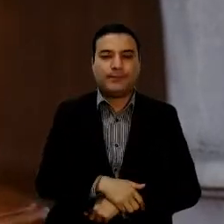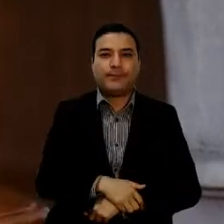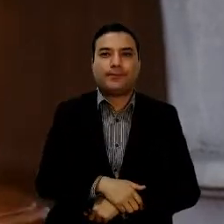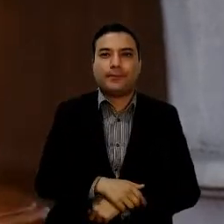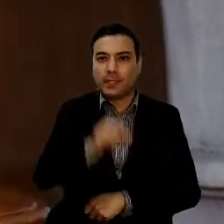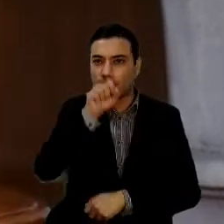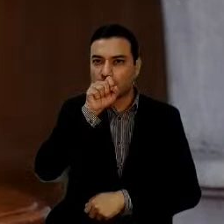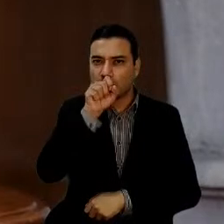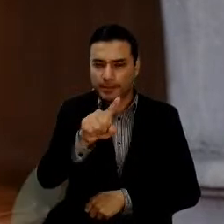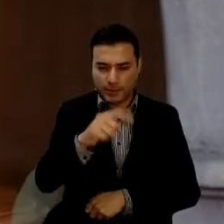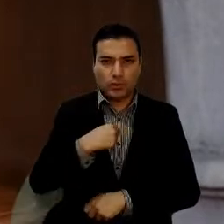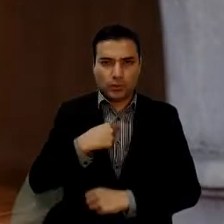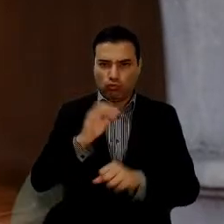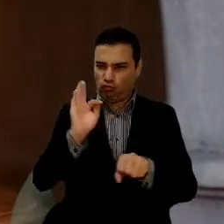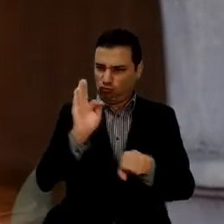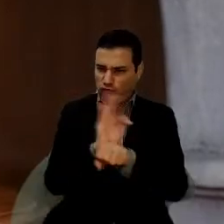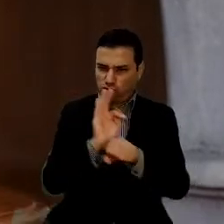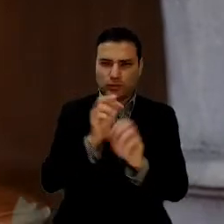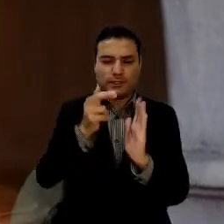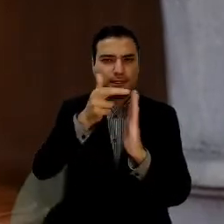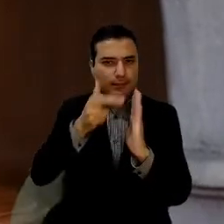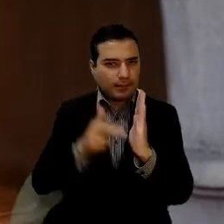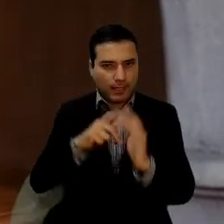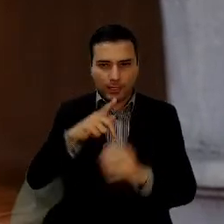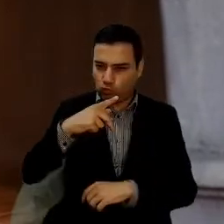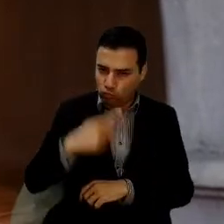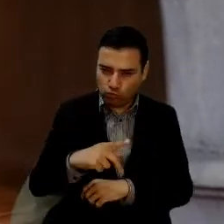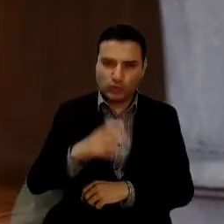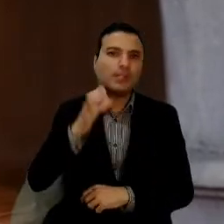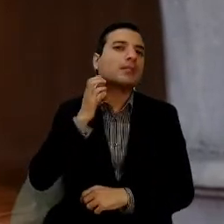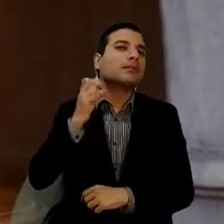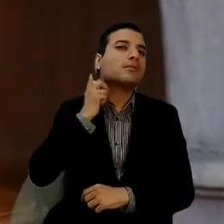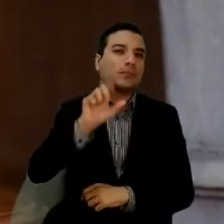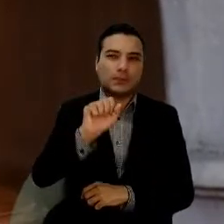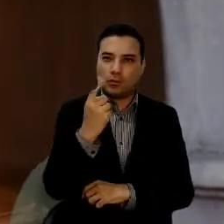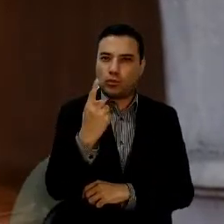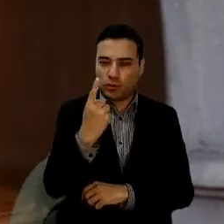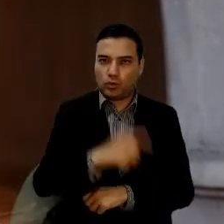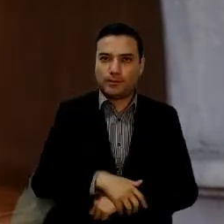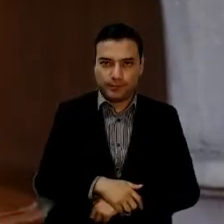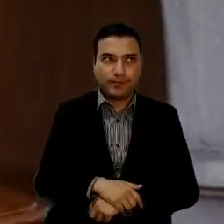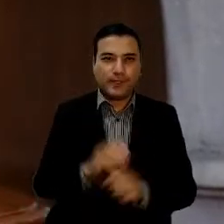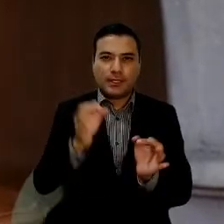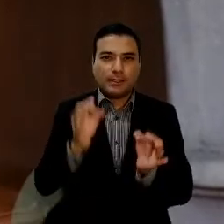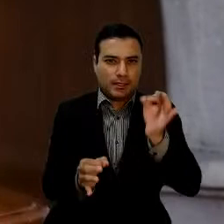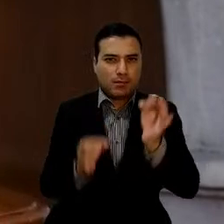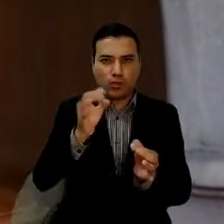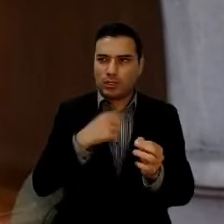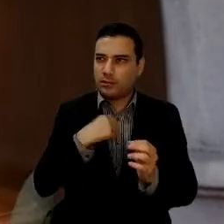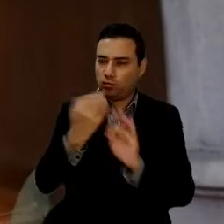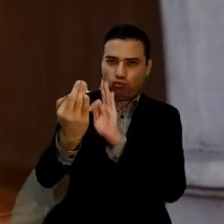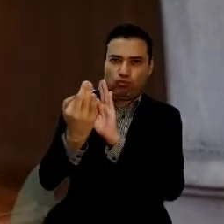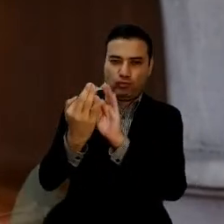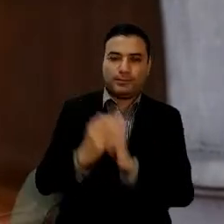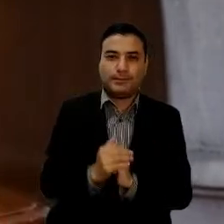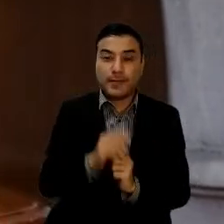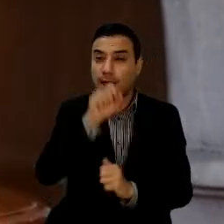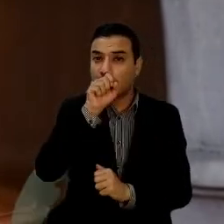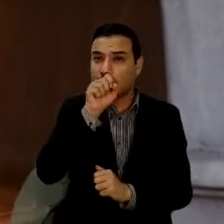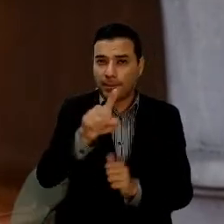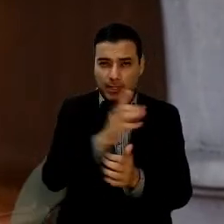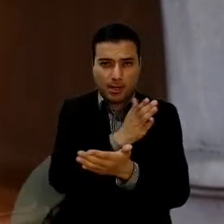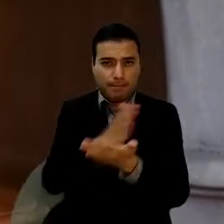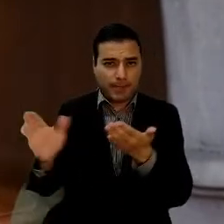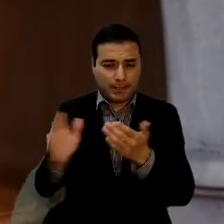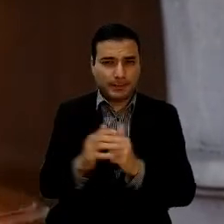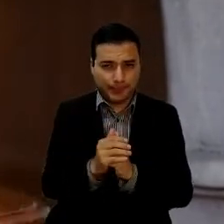en defensa de los principios y normas de esta 61ª legislatura ante los tribunales de justicia. Por otra parte, de